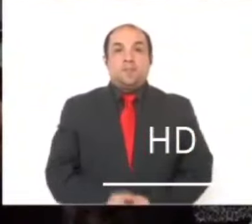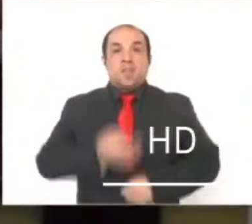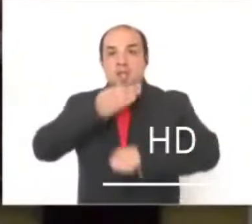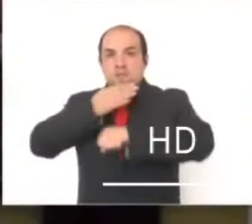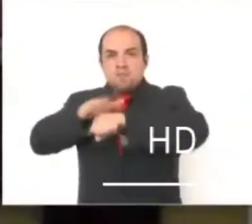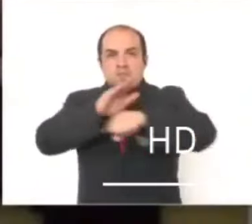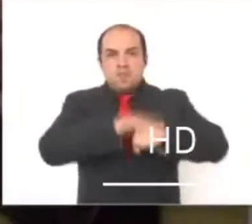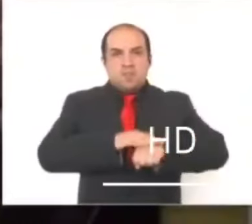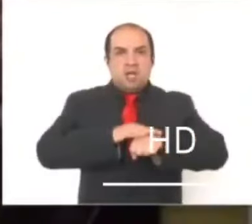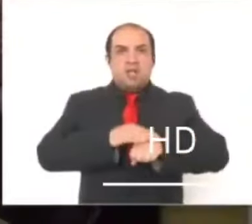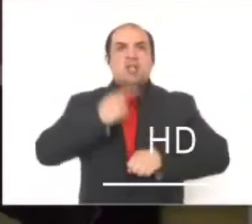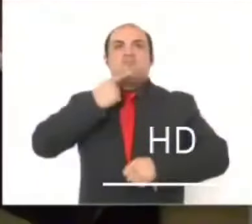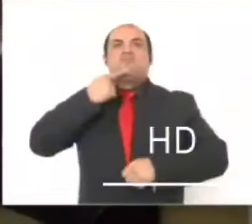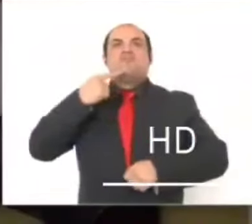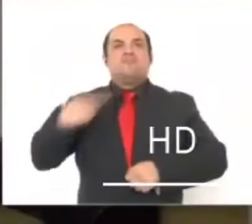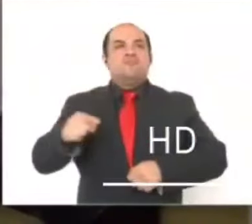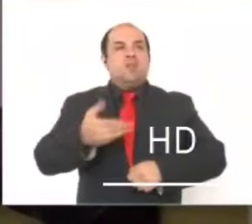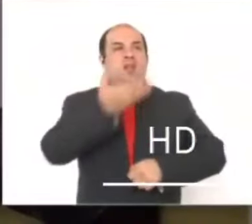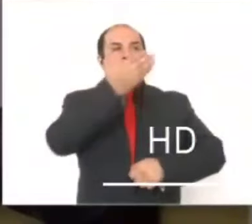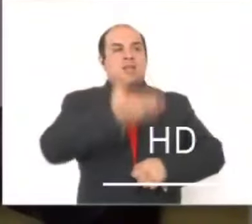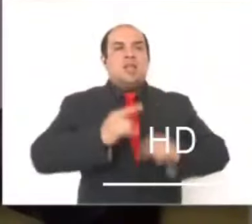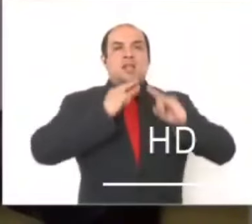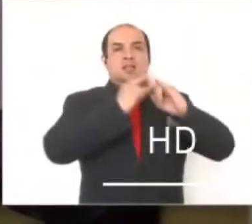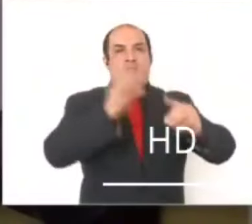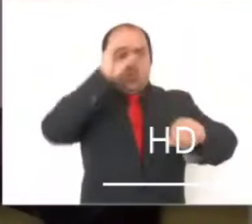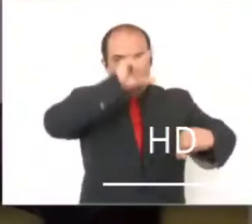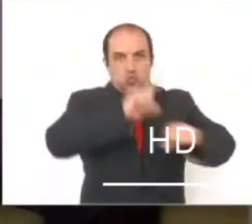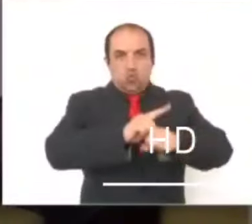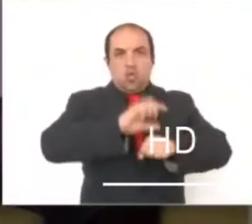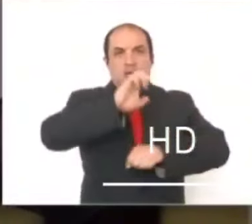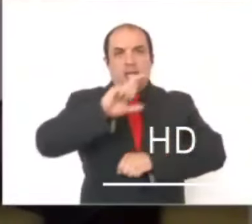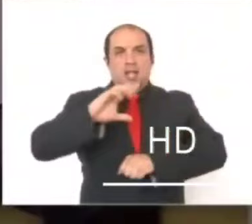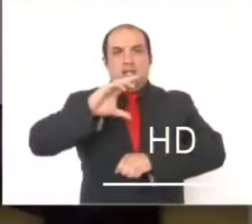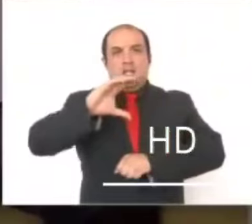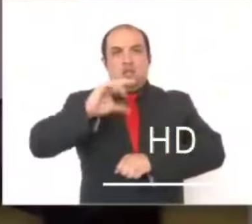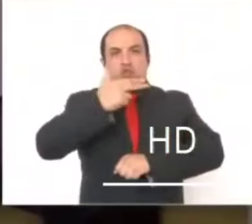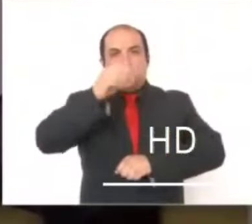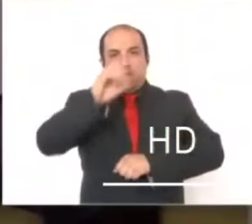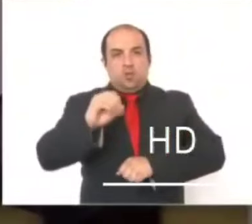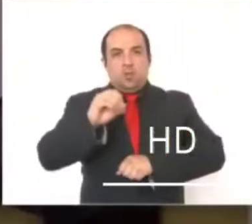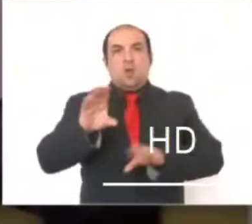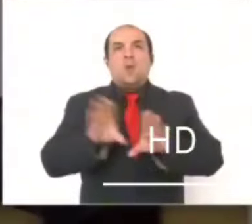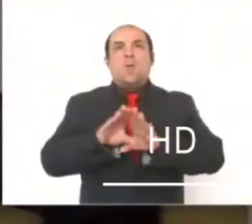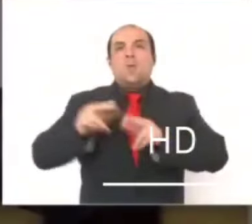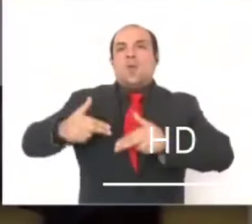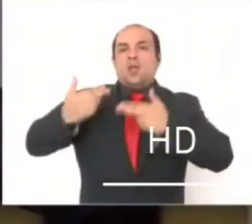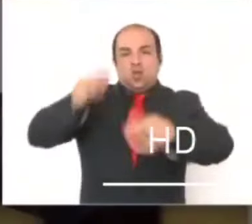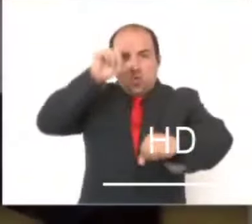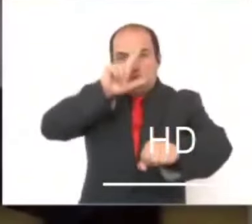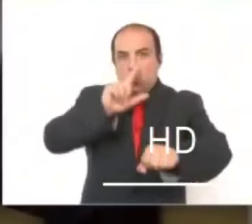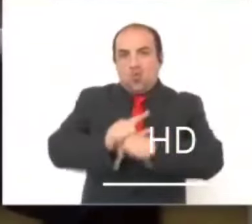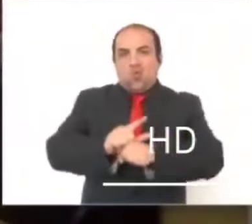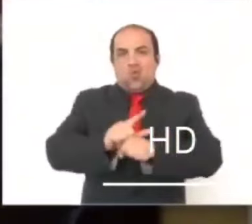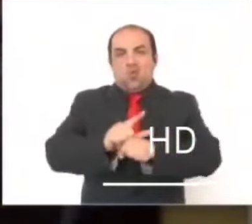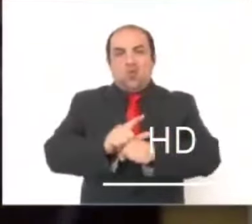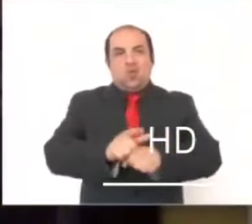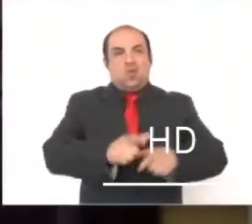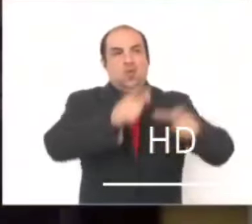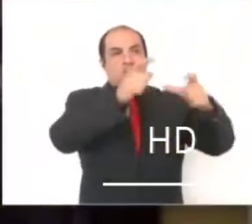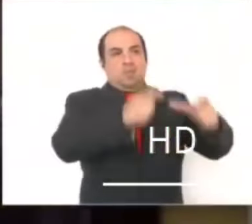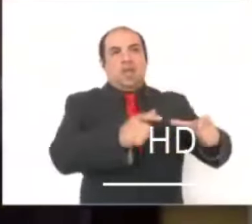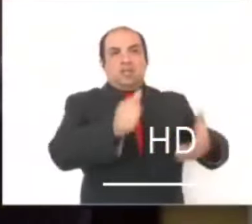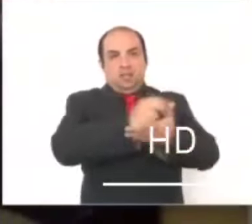decreto por el que se declara al Tianguis Cultural El Chopo como Patrimonio Cultural Inmaterial de